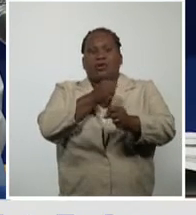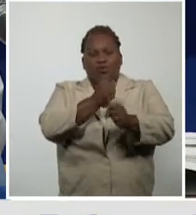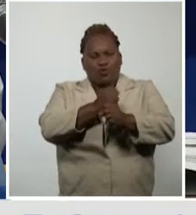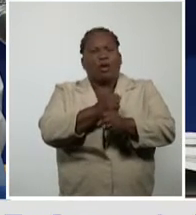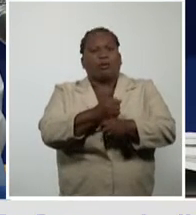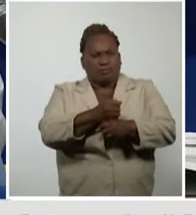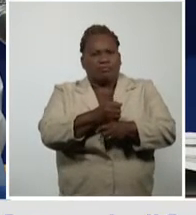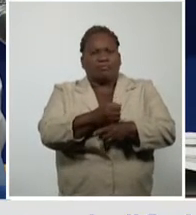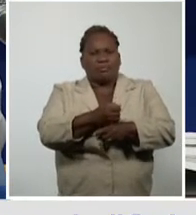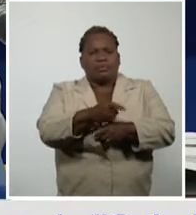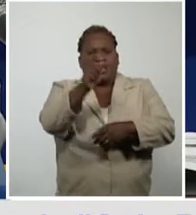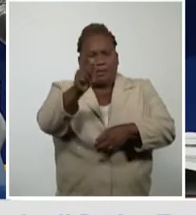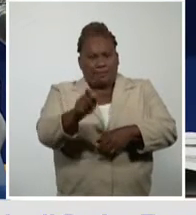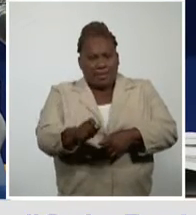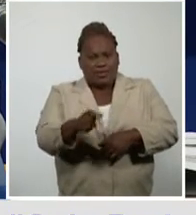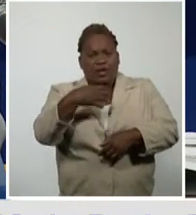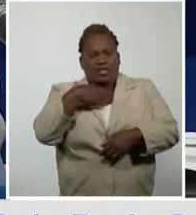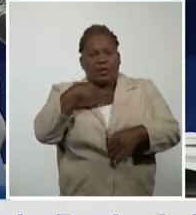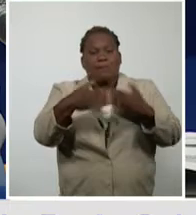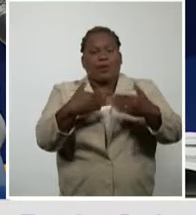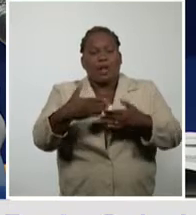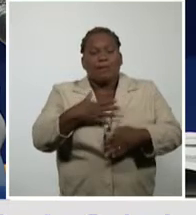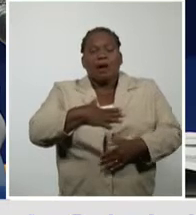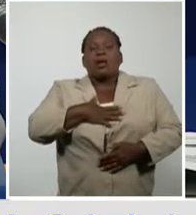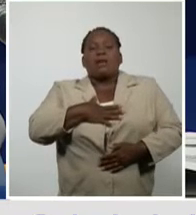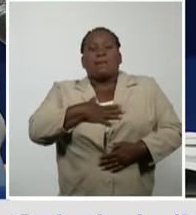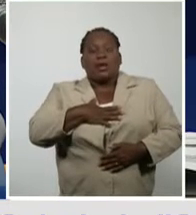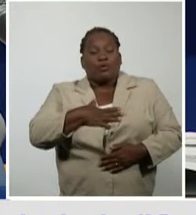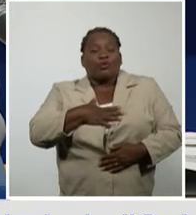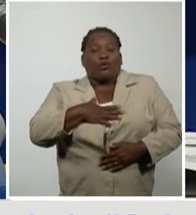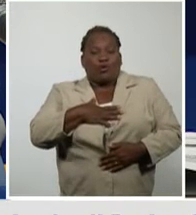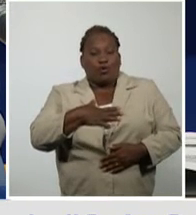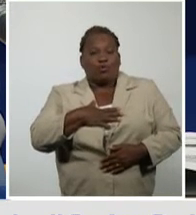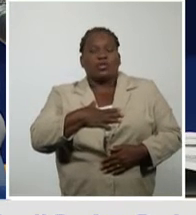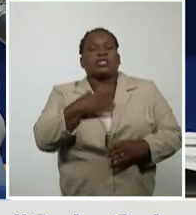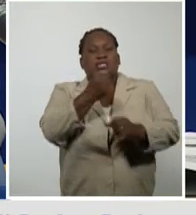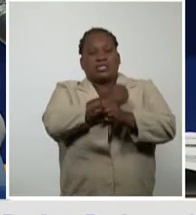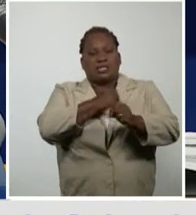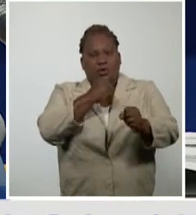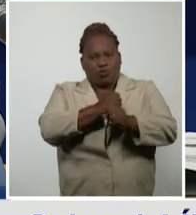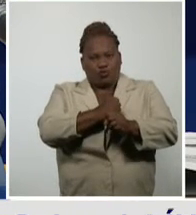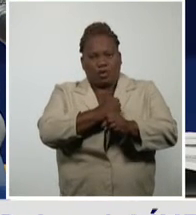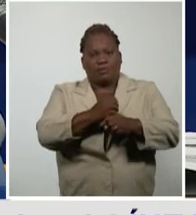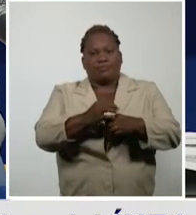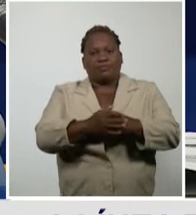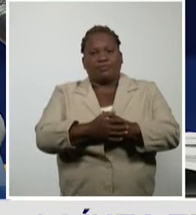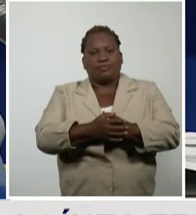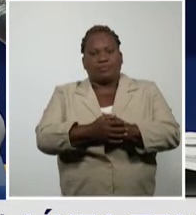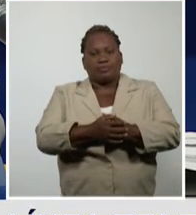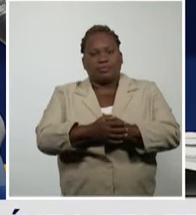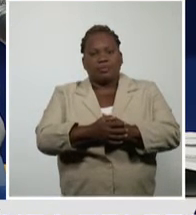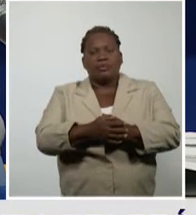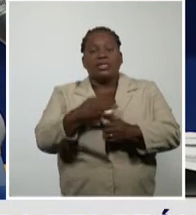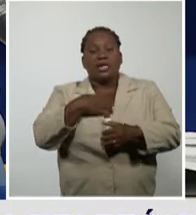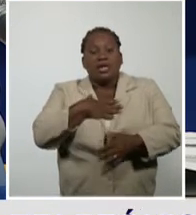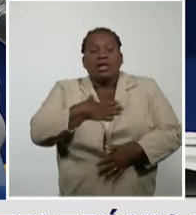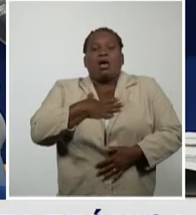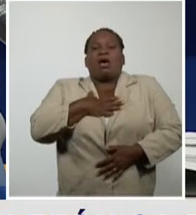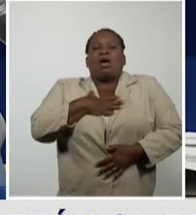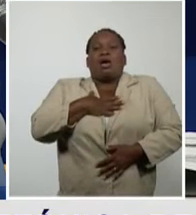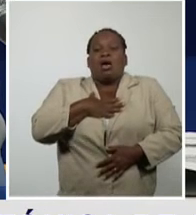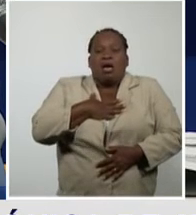en pacientes que tienen problemas respiratorios o procesos respiratorios, que tienen una falta de aire, una